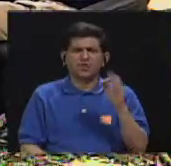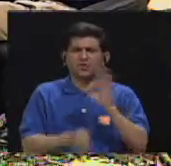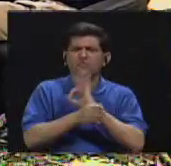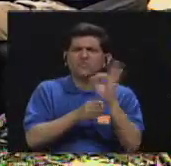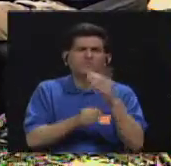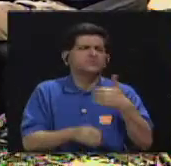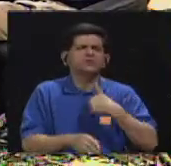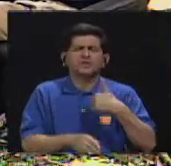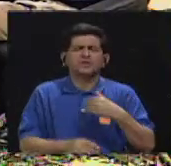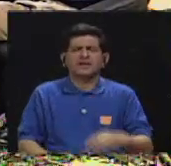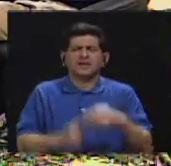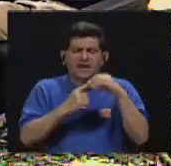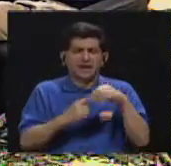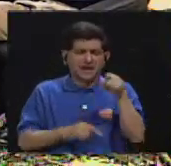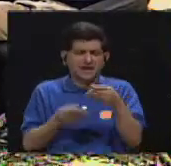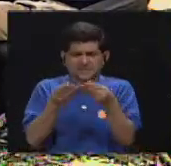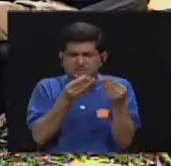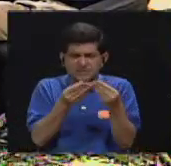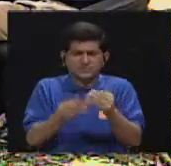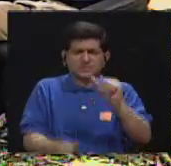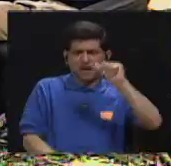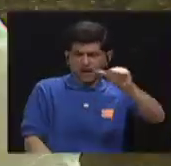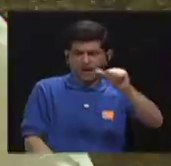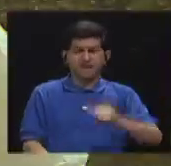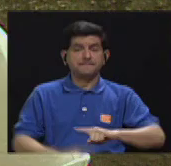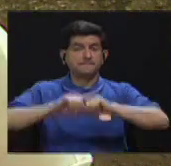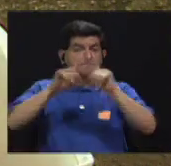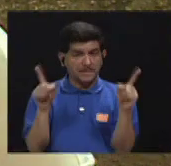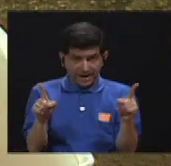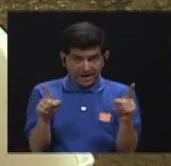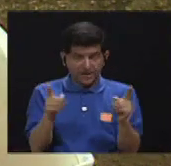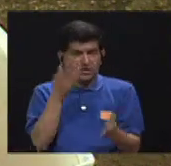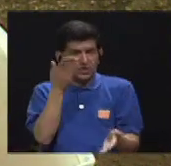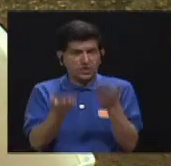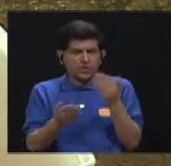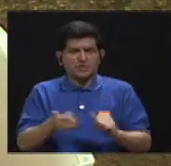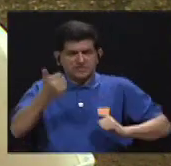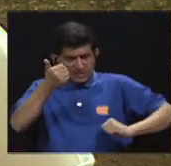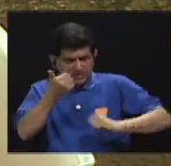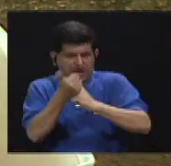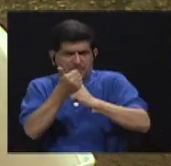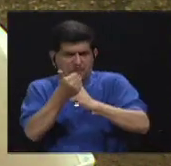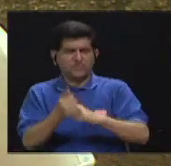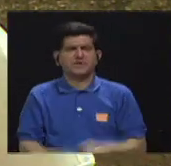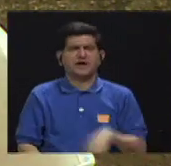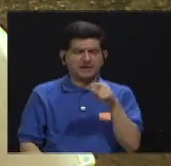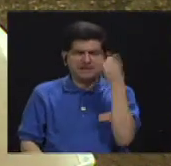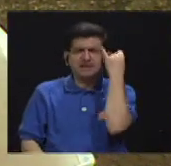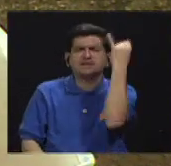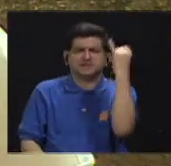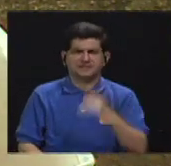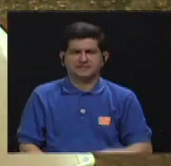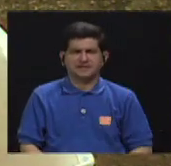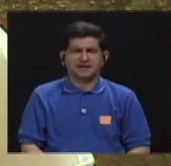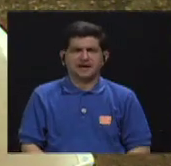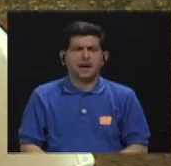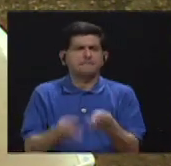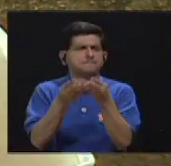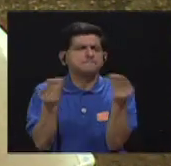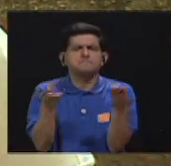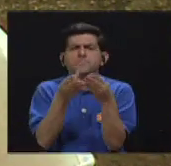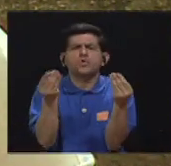y cuál era la función, ¿verdad?, principalmente de la arginina, doctor. Pero tal vez si reforzamos en ese aspecto, ¿cuáles serían